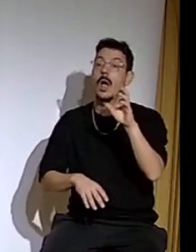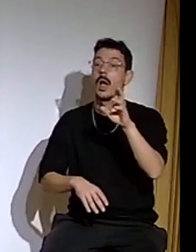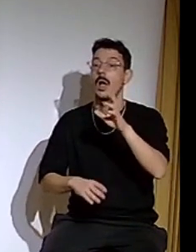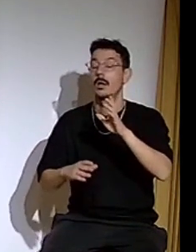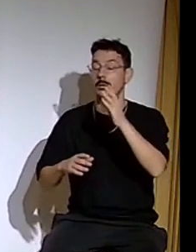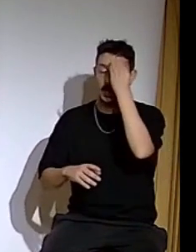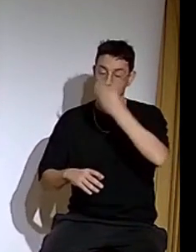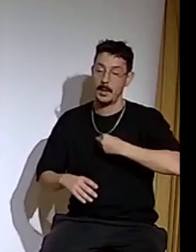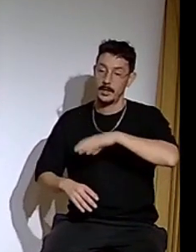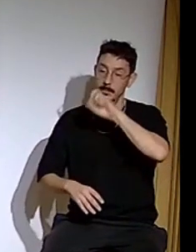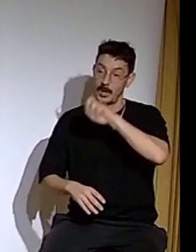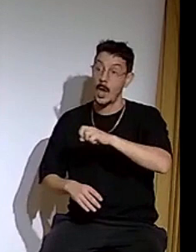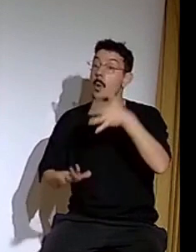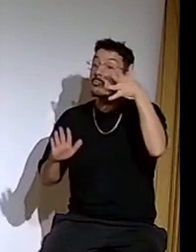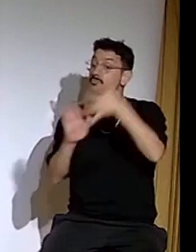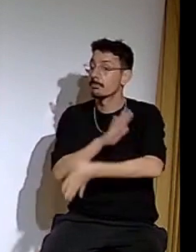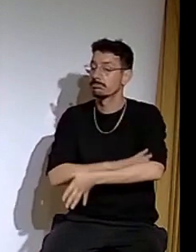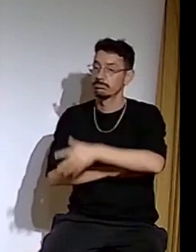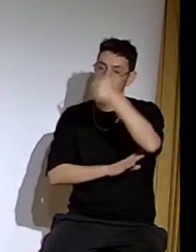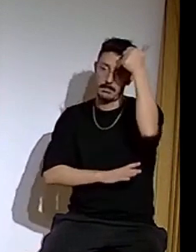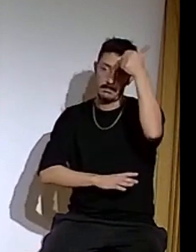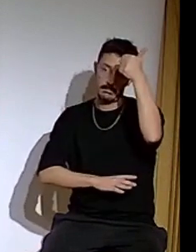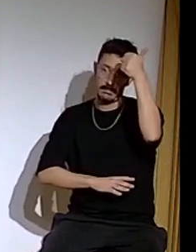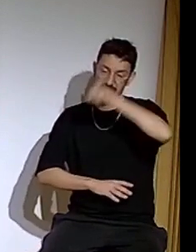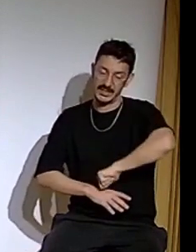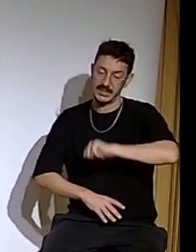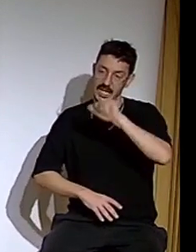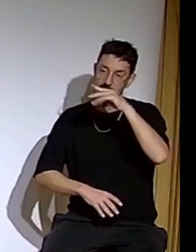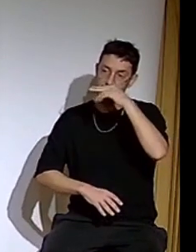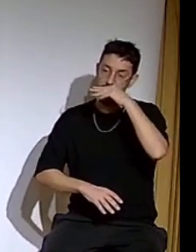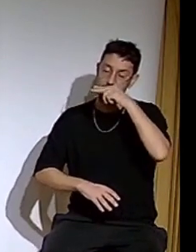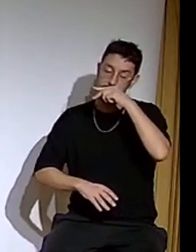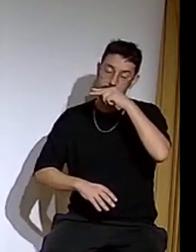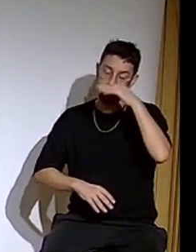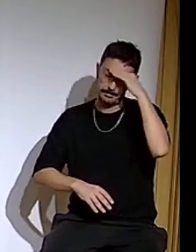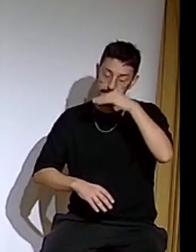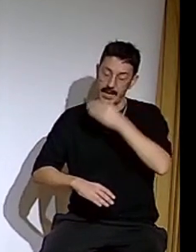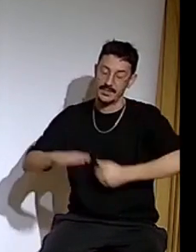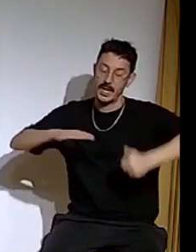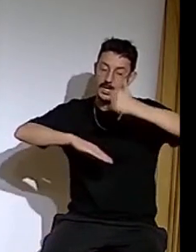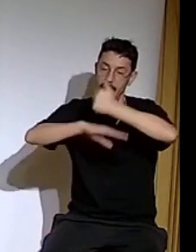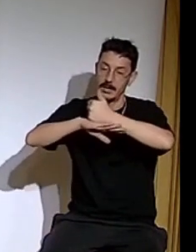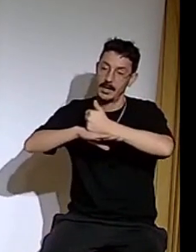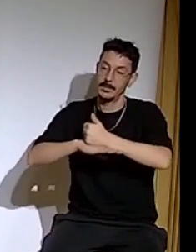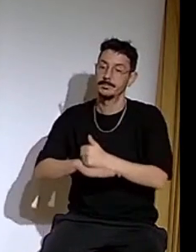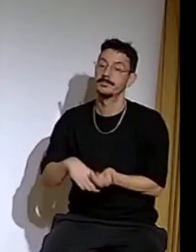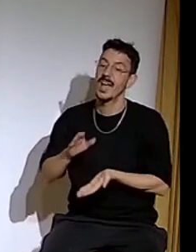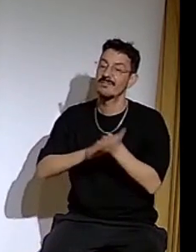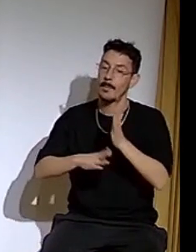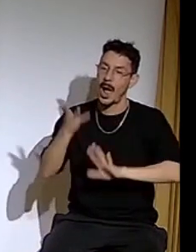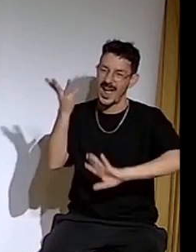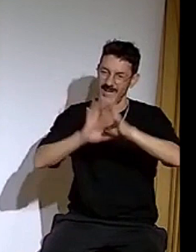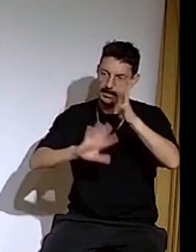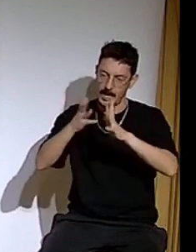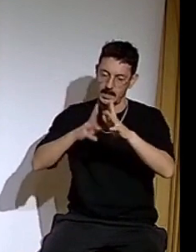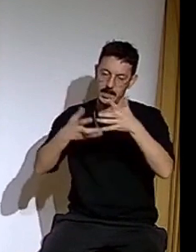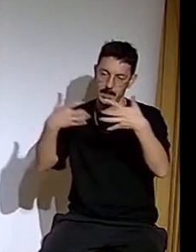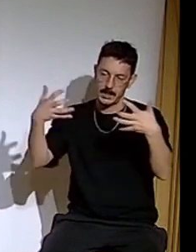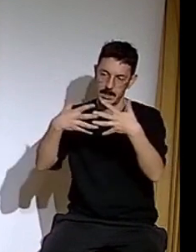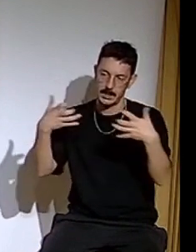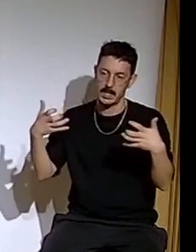por machista y patriarca vamos a quemar vamos